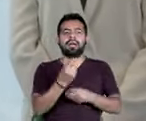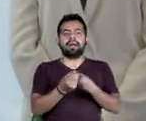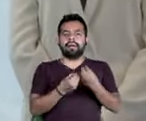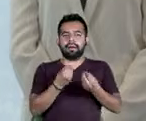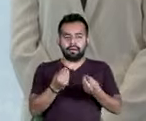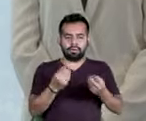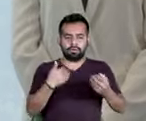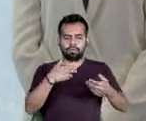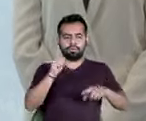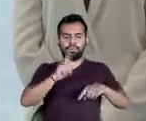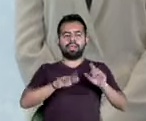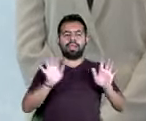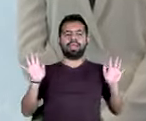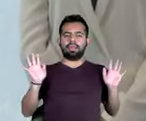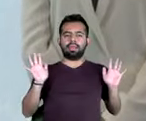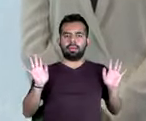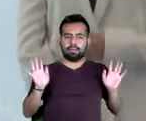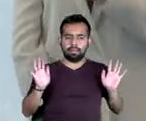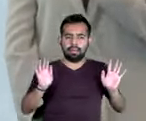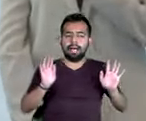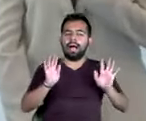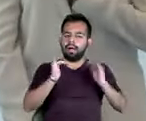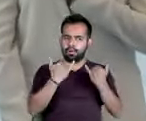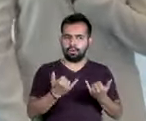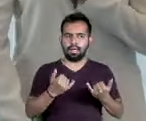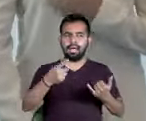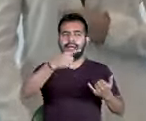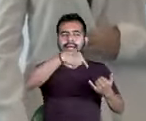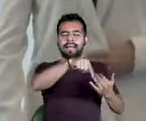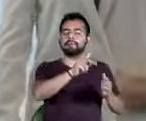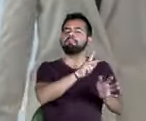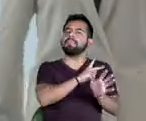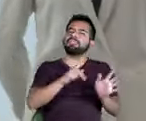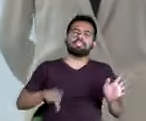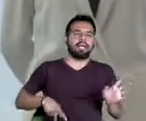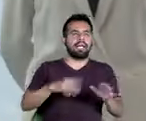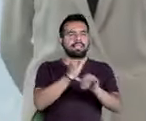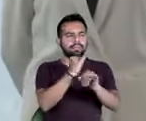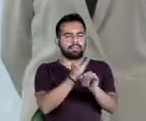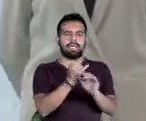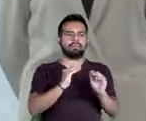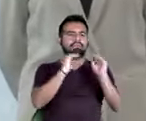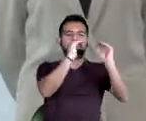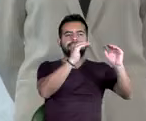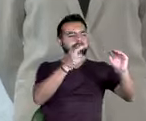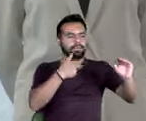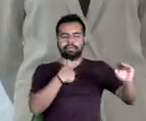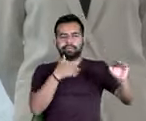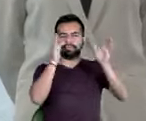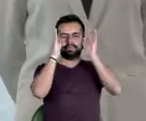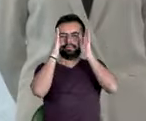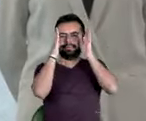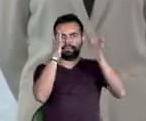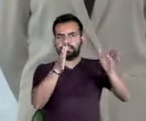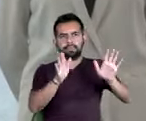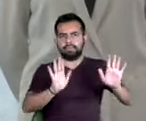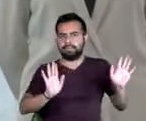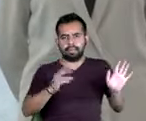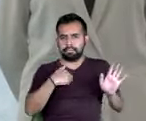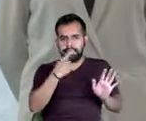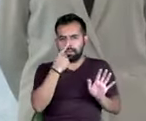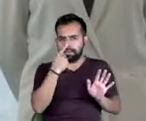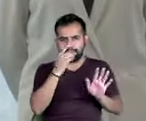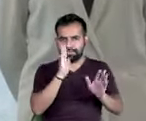hacer. Pero lo que hagan con su prestigio personal e institucional realmente no es de mi competencia, no me tiene sin